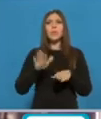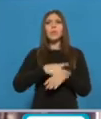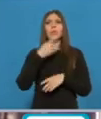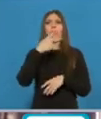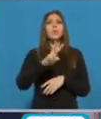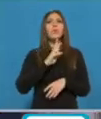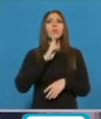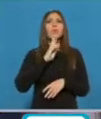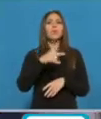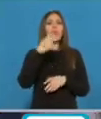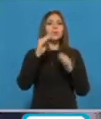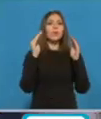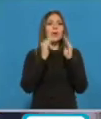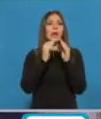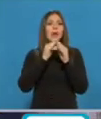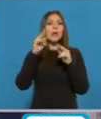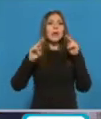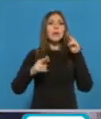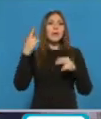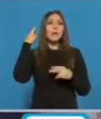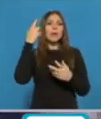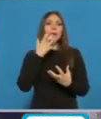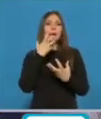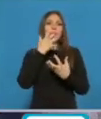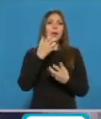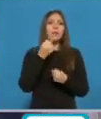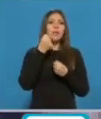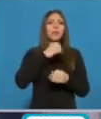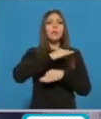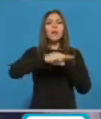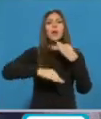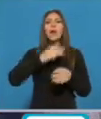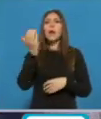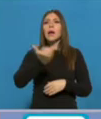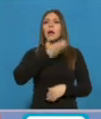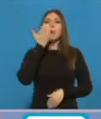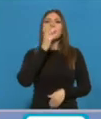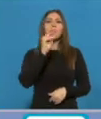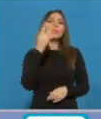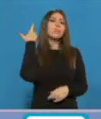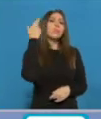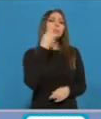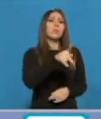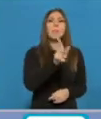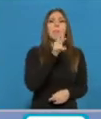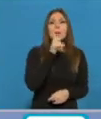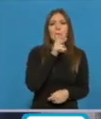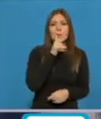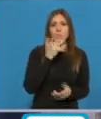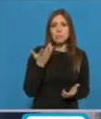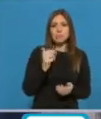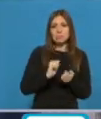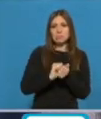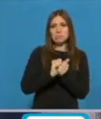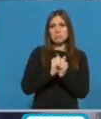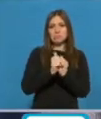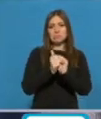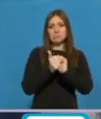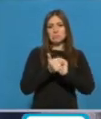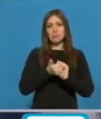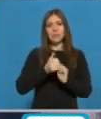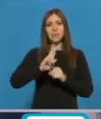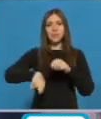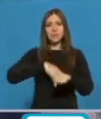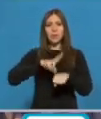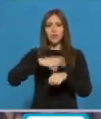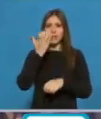voz de mi casa era muy grande, porque estábamos acostumbrados que si no, no escuchaba. Y se vuelve costumbre. Entonces, si tú te